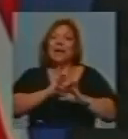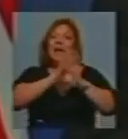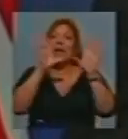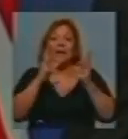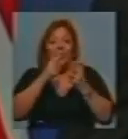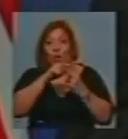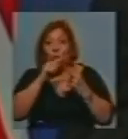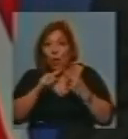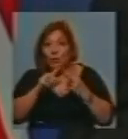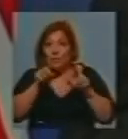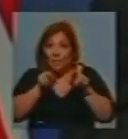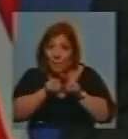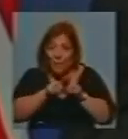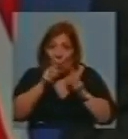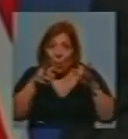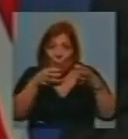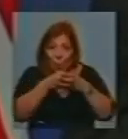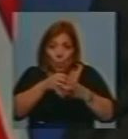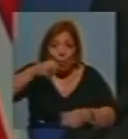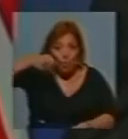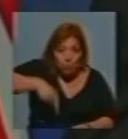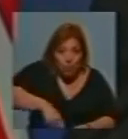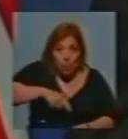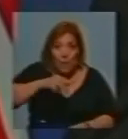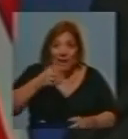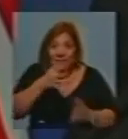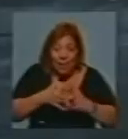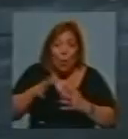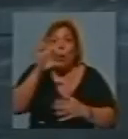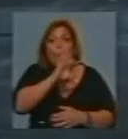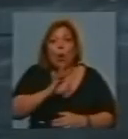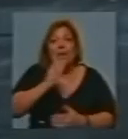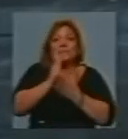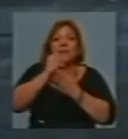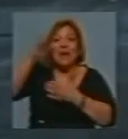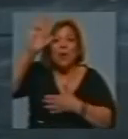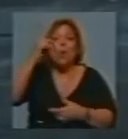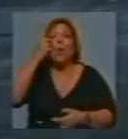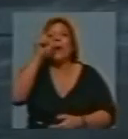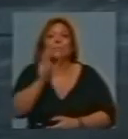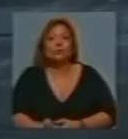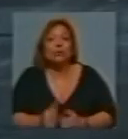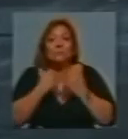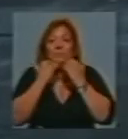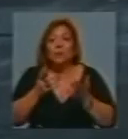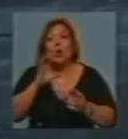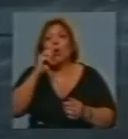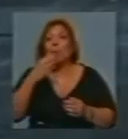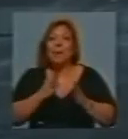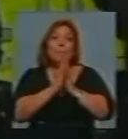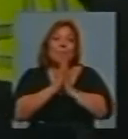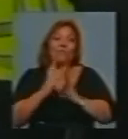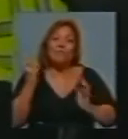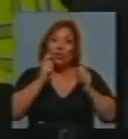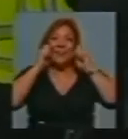dos detonaciones eran obra de un grupo local o extranjero o de un individuo. Obama instó a los estadounidenses a estar vigilantes y